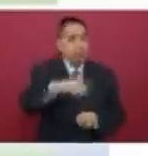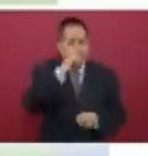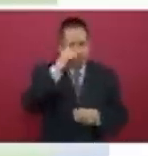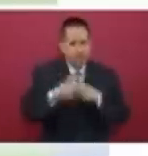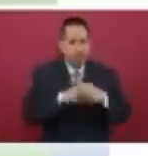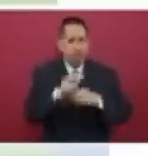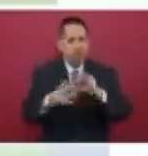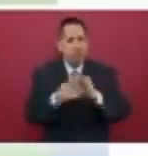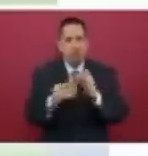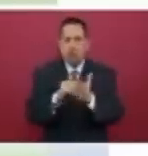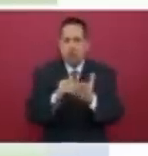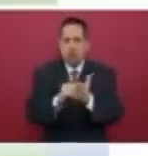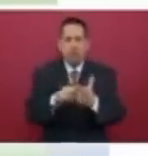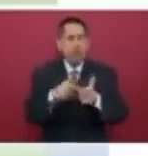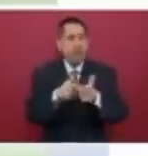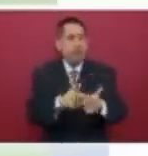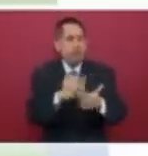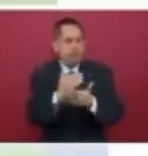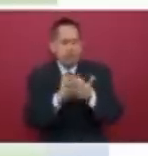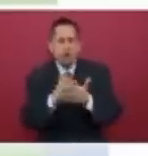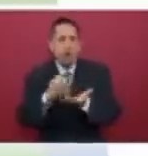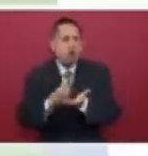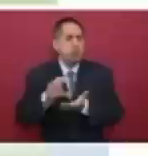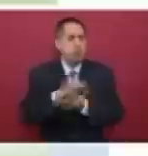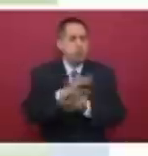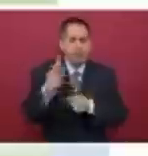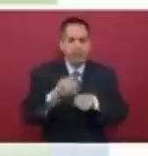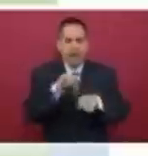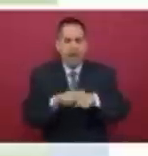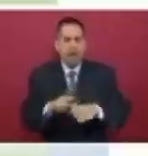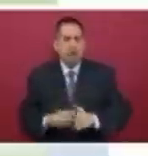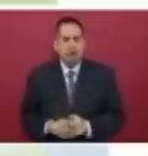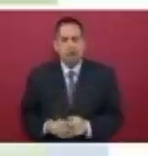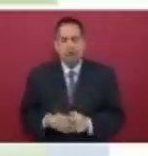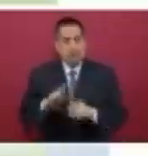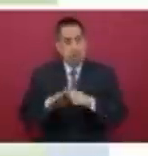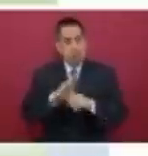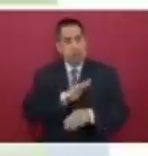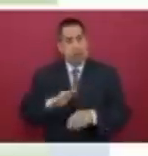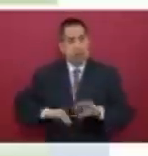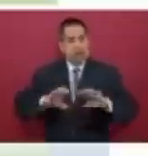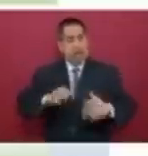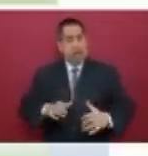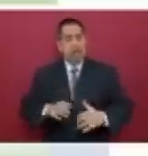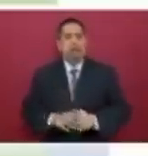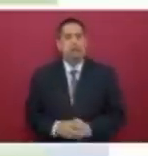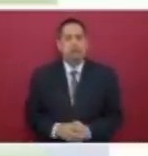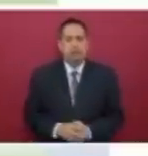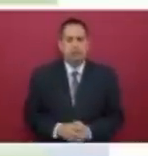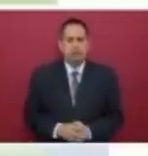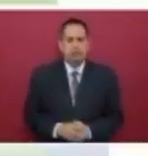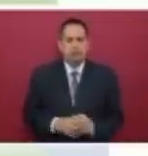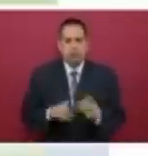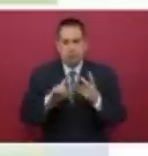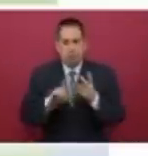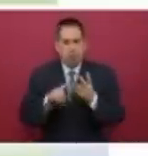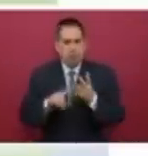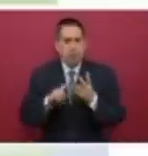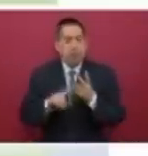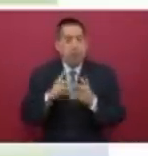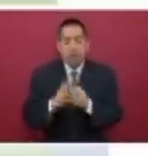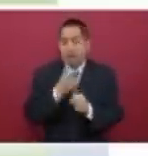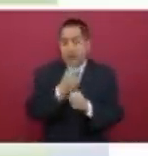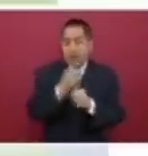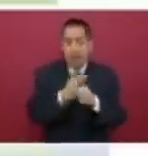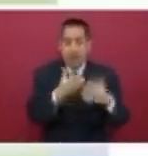se continuarán los trabajos con inversión federal estatal y municipal la cuarta la rehabilitación de